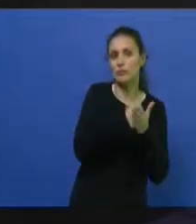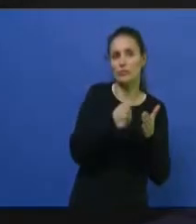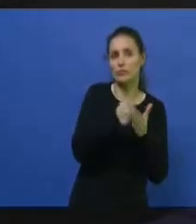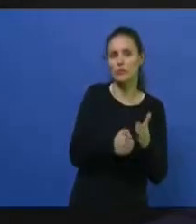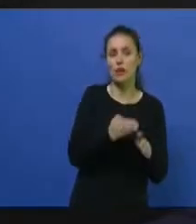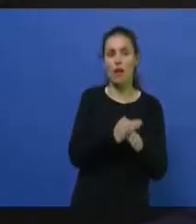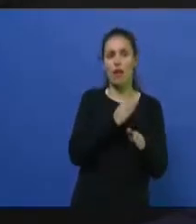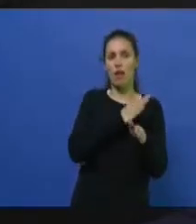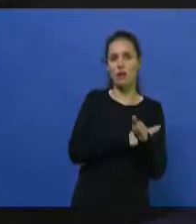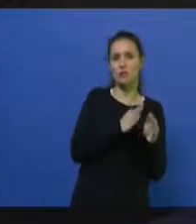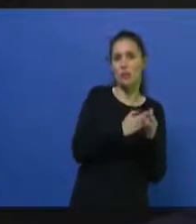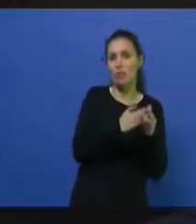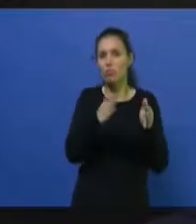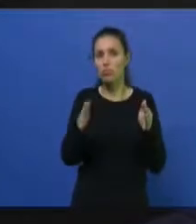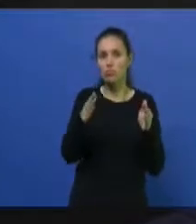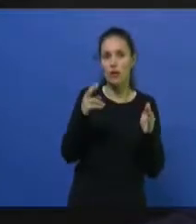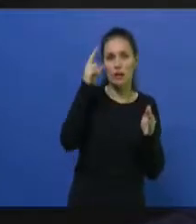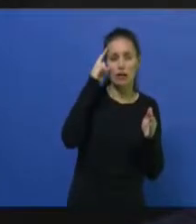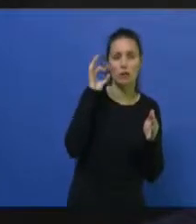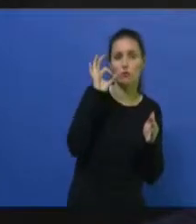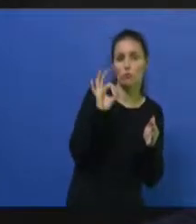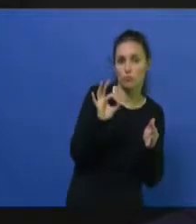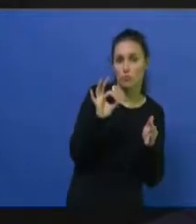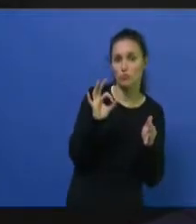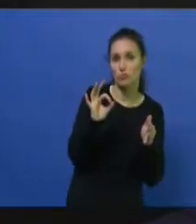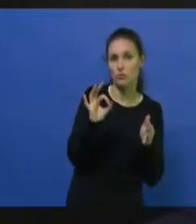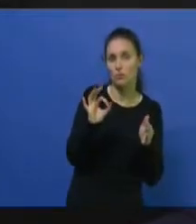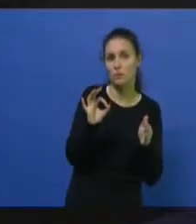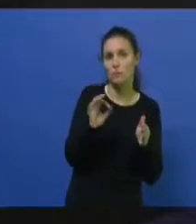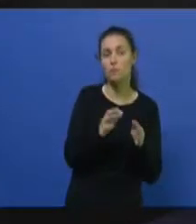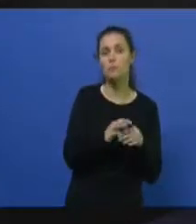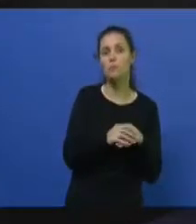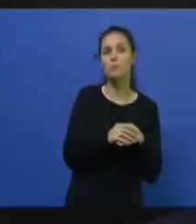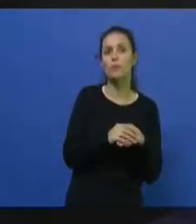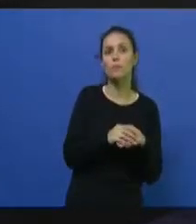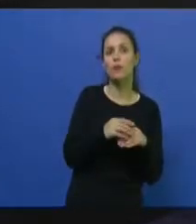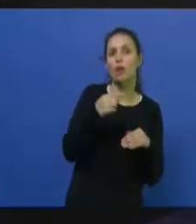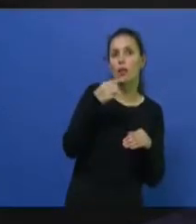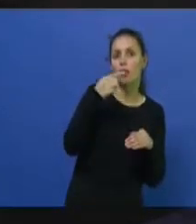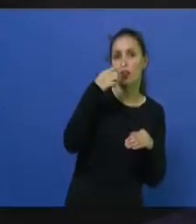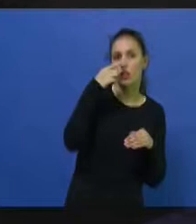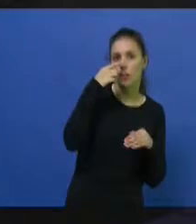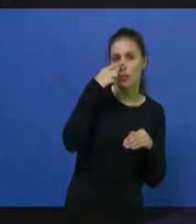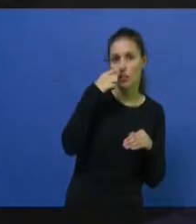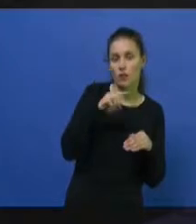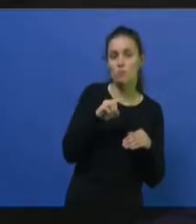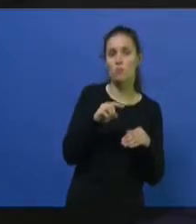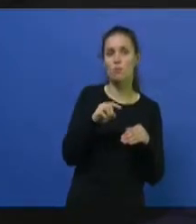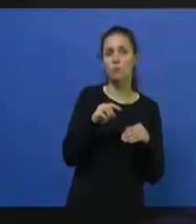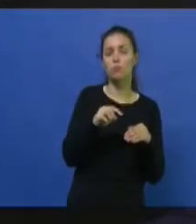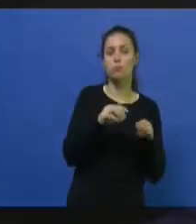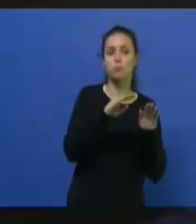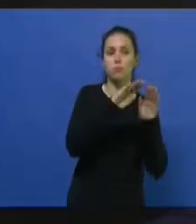de los 90, con Menem y Cavallo a la cabeza, cuando luego se quería tapar el atentado, cuando hicieron volar la fábrica de